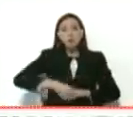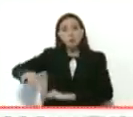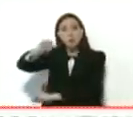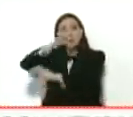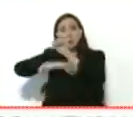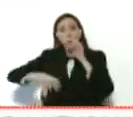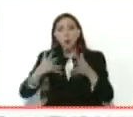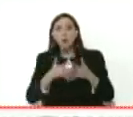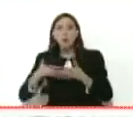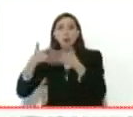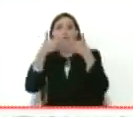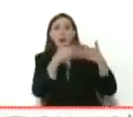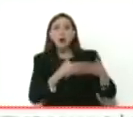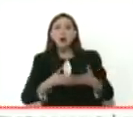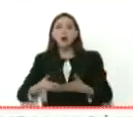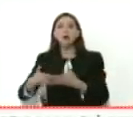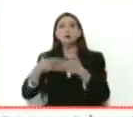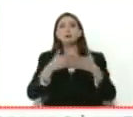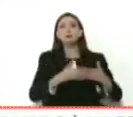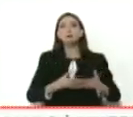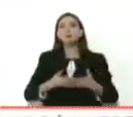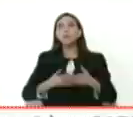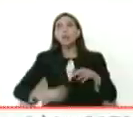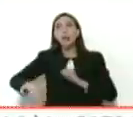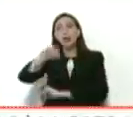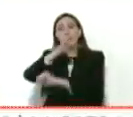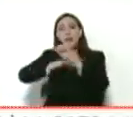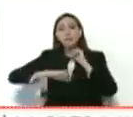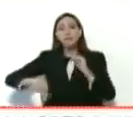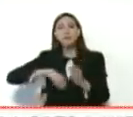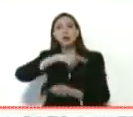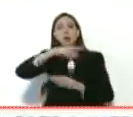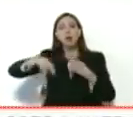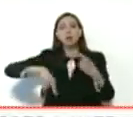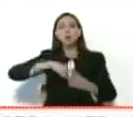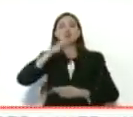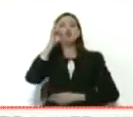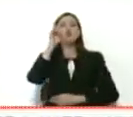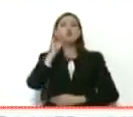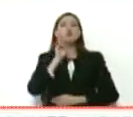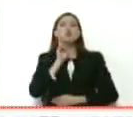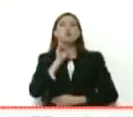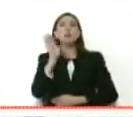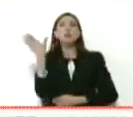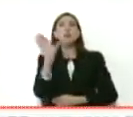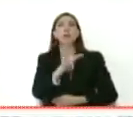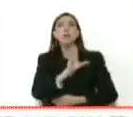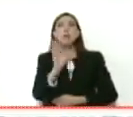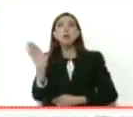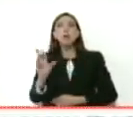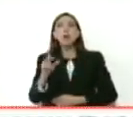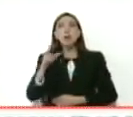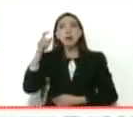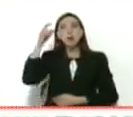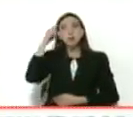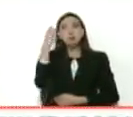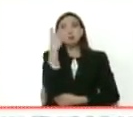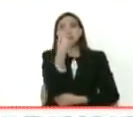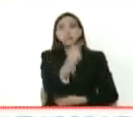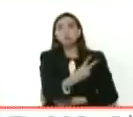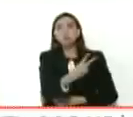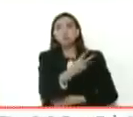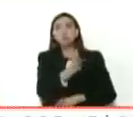la defensa de venezuela y de la revolución bolivariana en caracas a los dos días del mes de marzo de